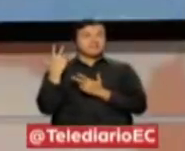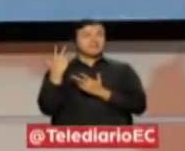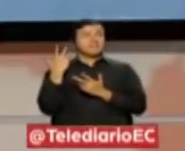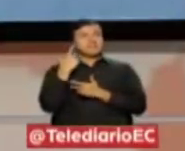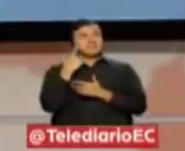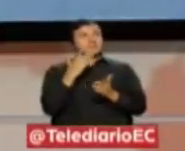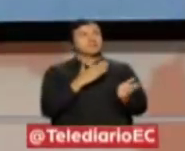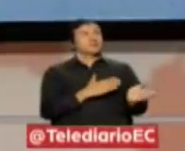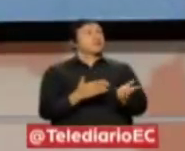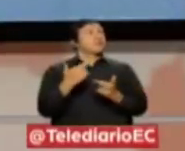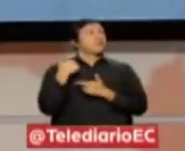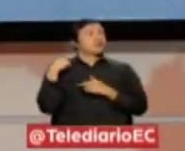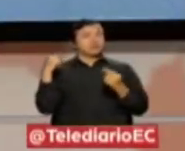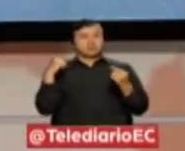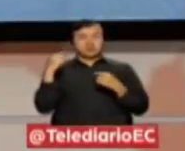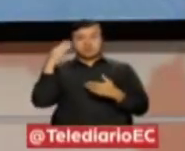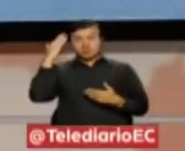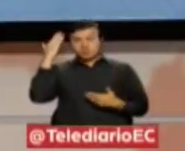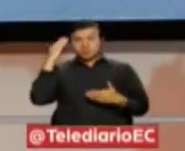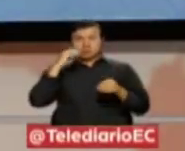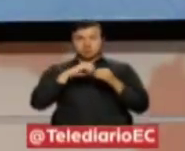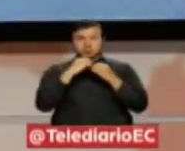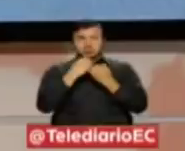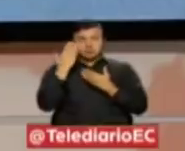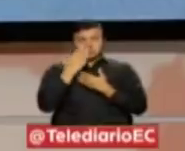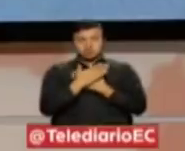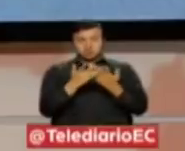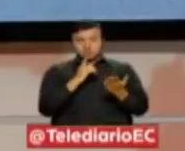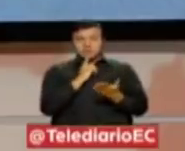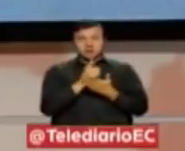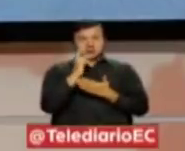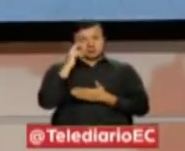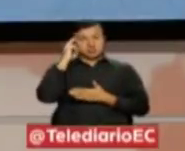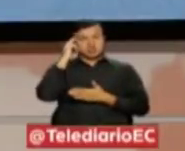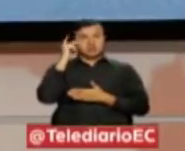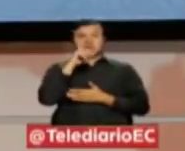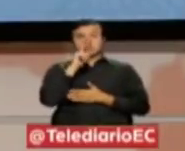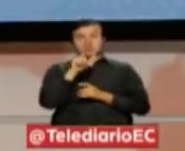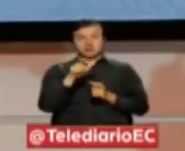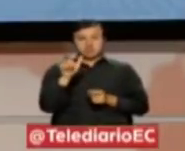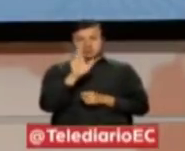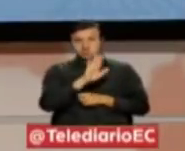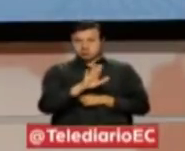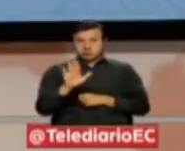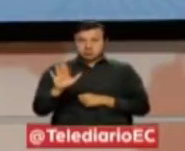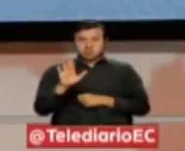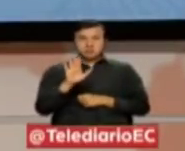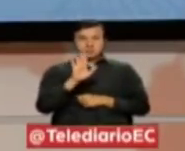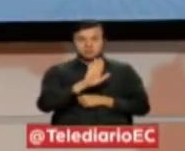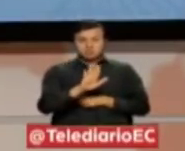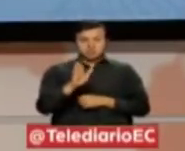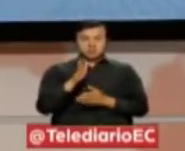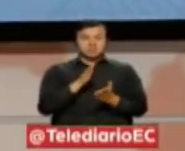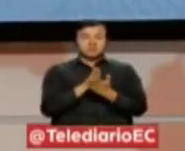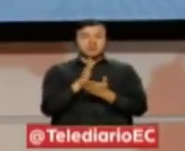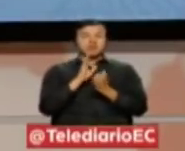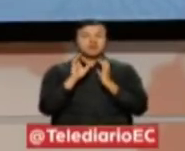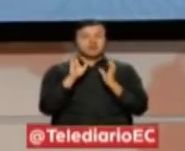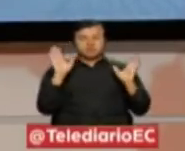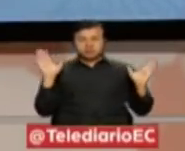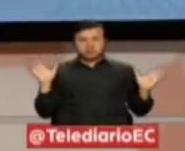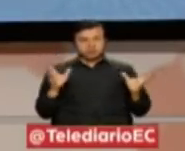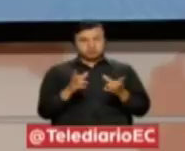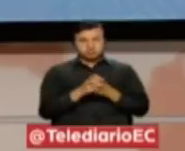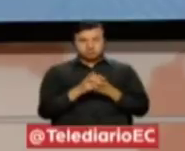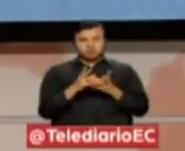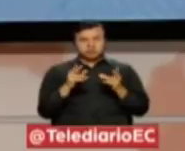también a la oposición política, como decía hace un momento, y le corresponden a la ciudadanía, le corresponden a los mismos medios de comunicación. No pueden seguirse